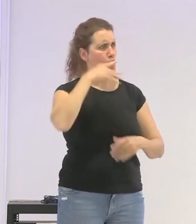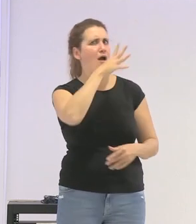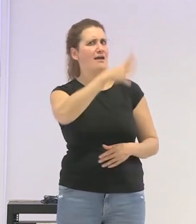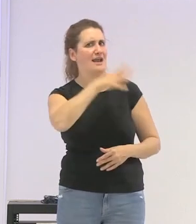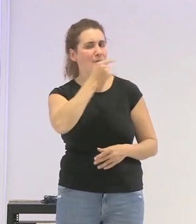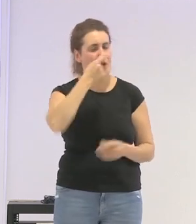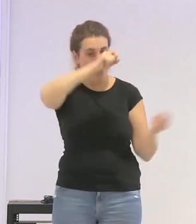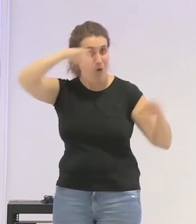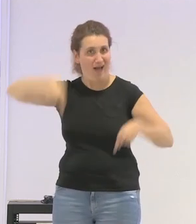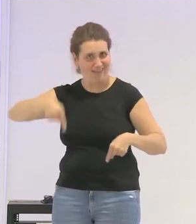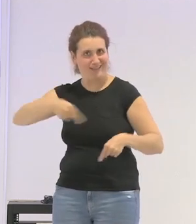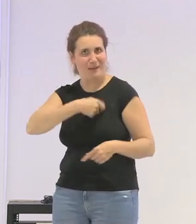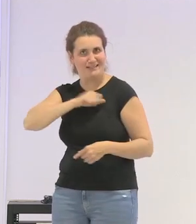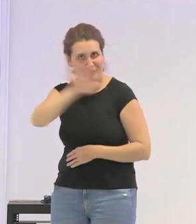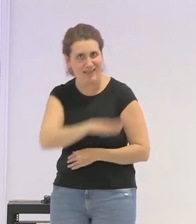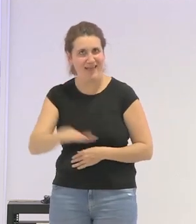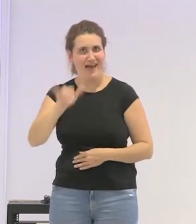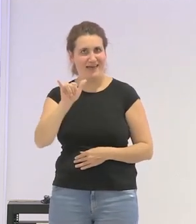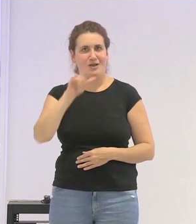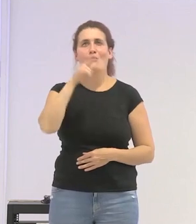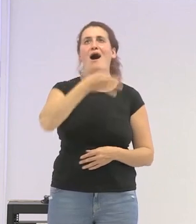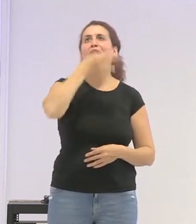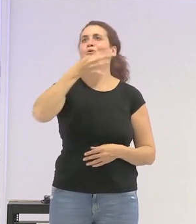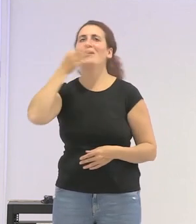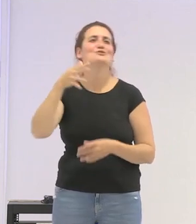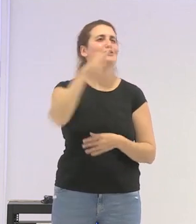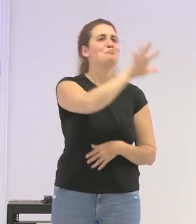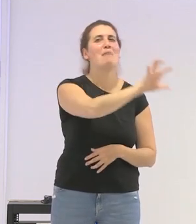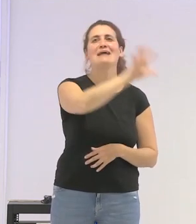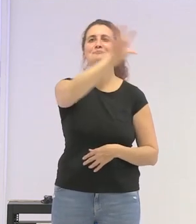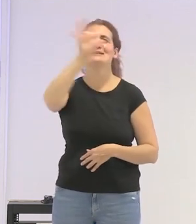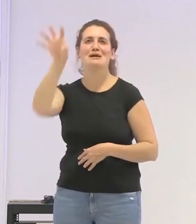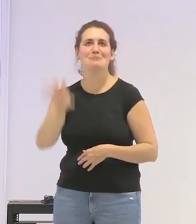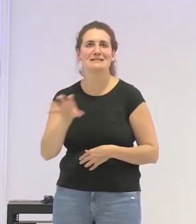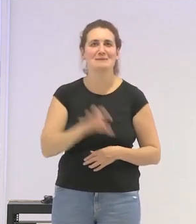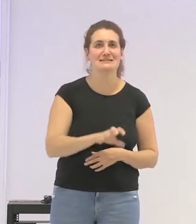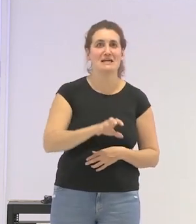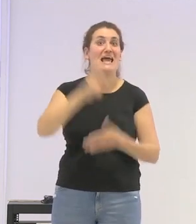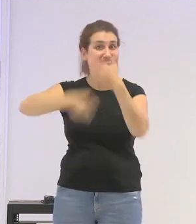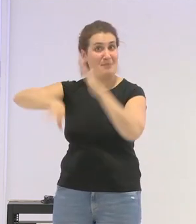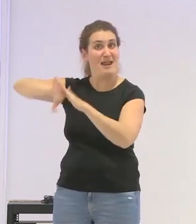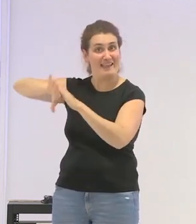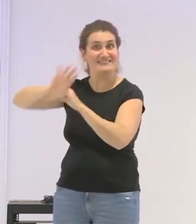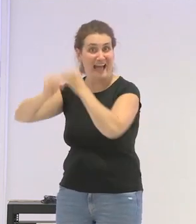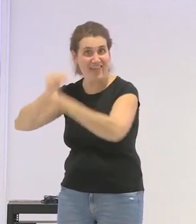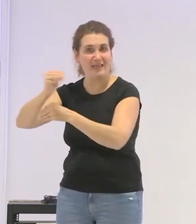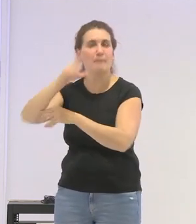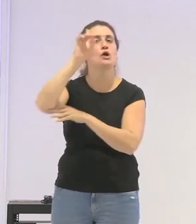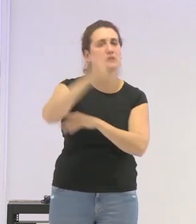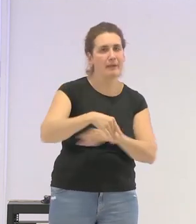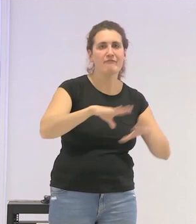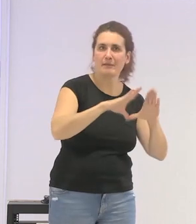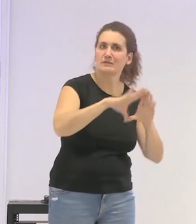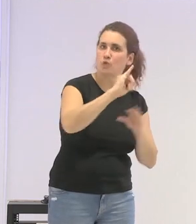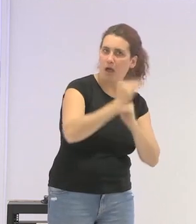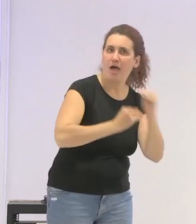primero cómo circulan también todos estos argumentos entre países, que lo hace la extrema derecha, pero también lo hace el feminismo, en este caso no